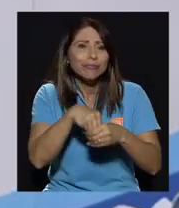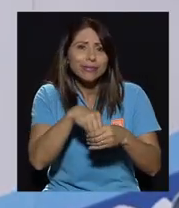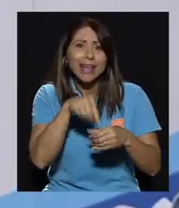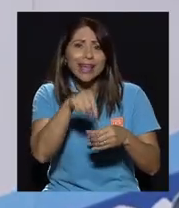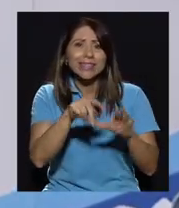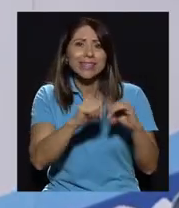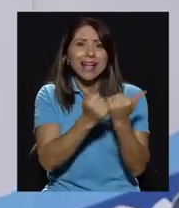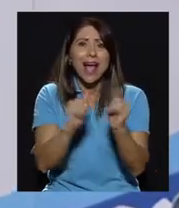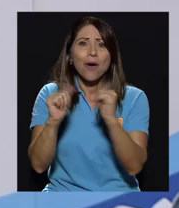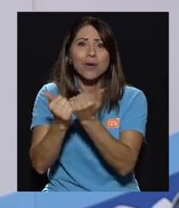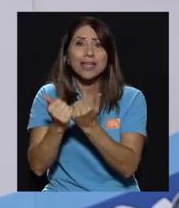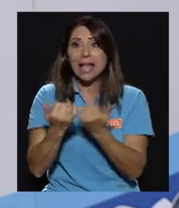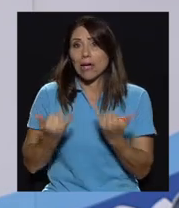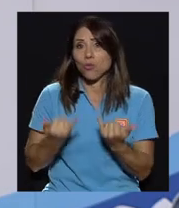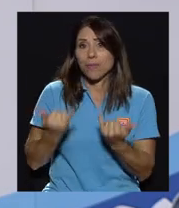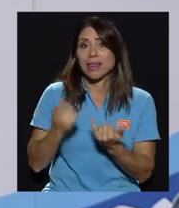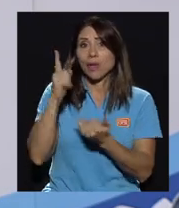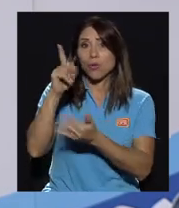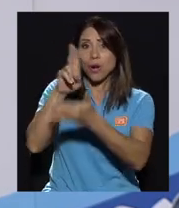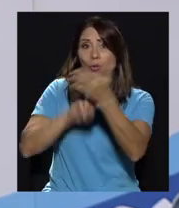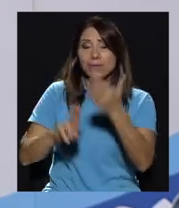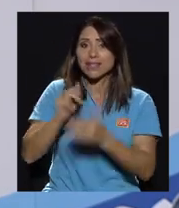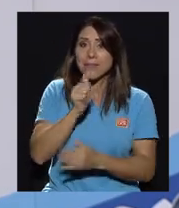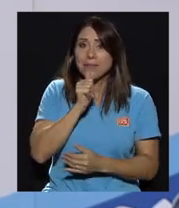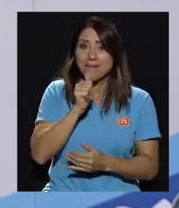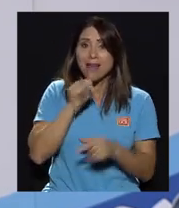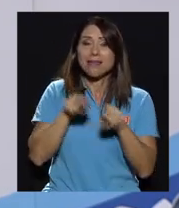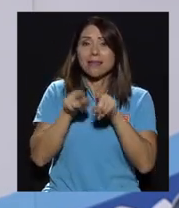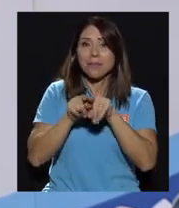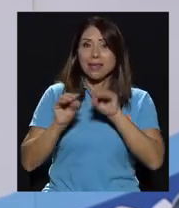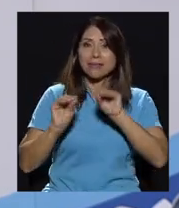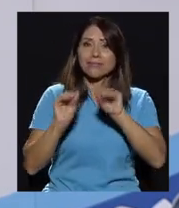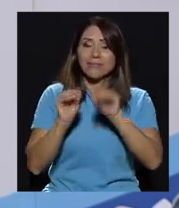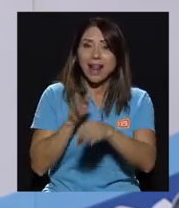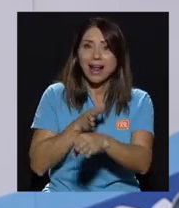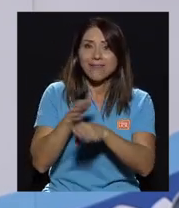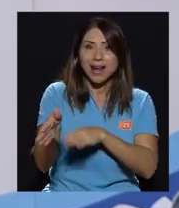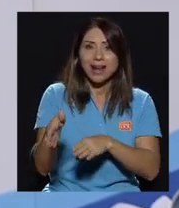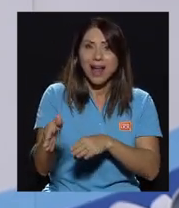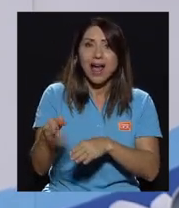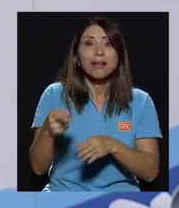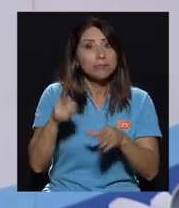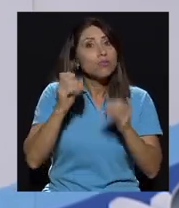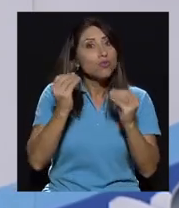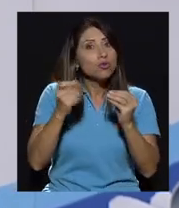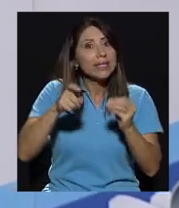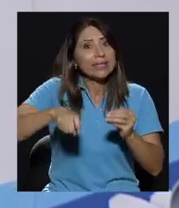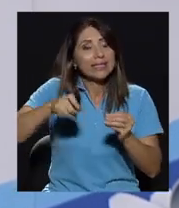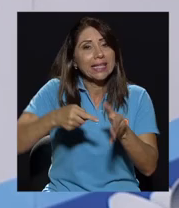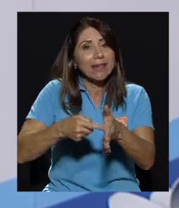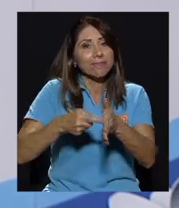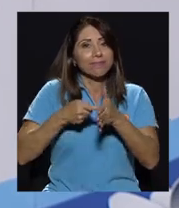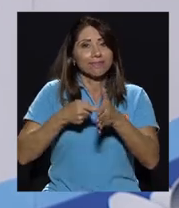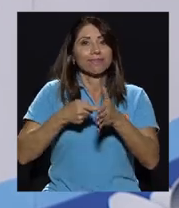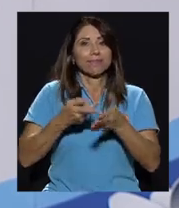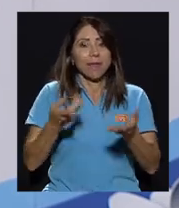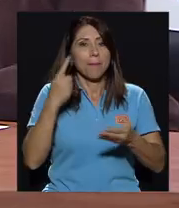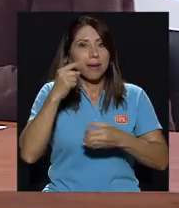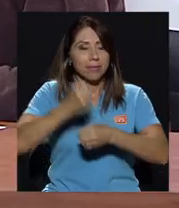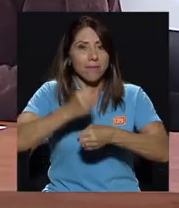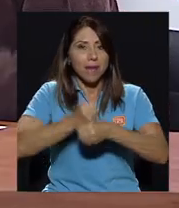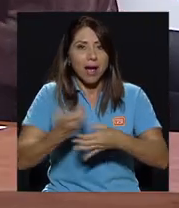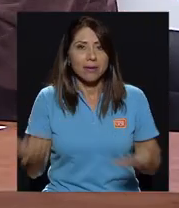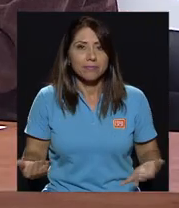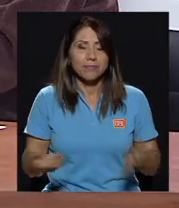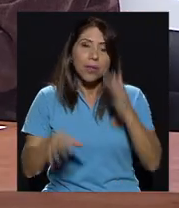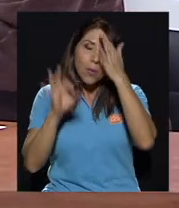actualmente está dando la carrera lo cual nos habla un poco de la demanda qué también hay un mercado laboral muy bien y le después